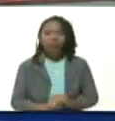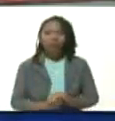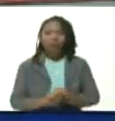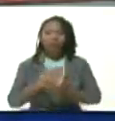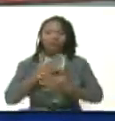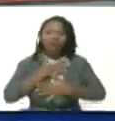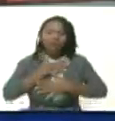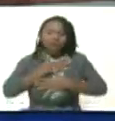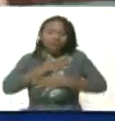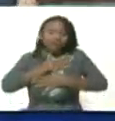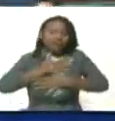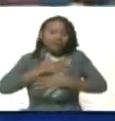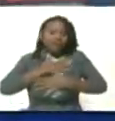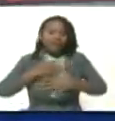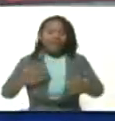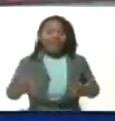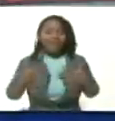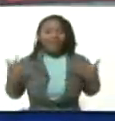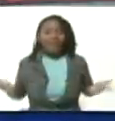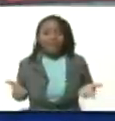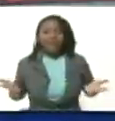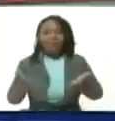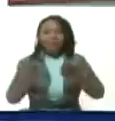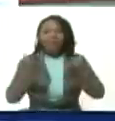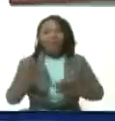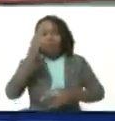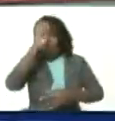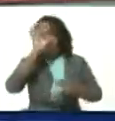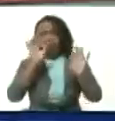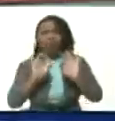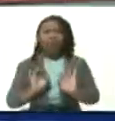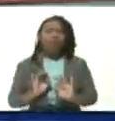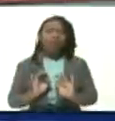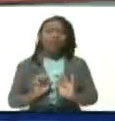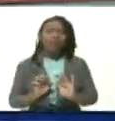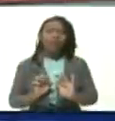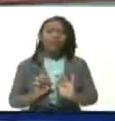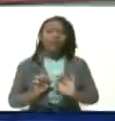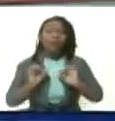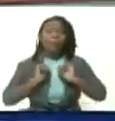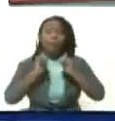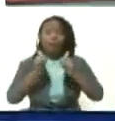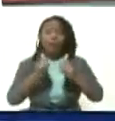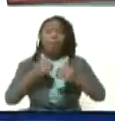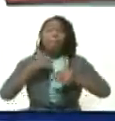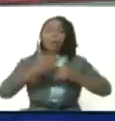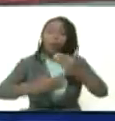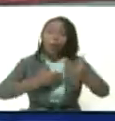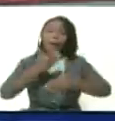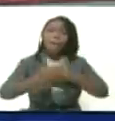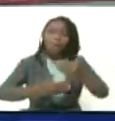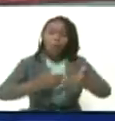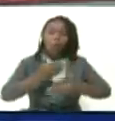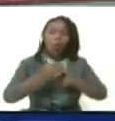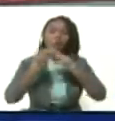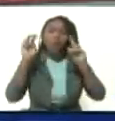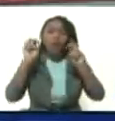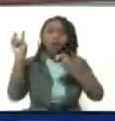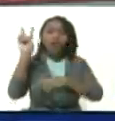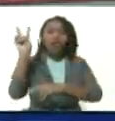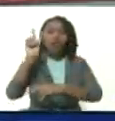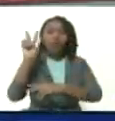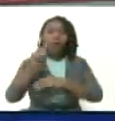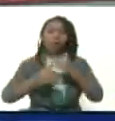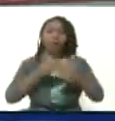cautivante, motivador, sin lugar a dudas. Ha surgido poco a poco una nueva Venezuela,